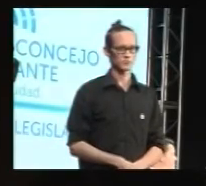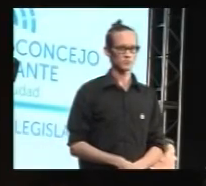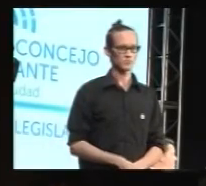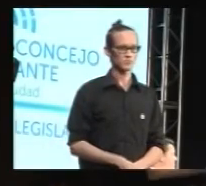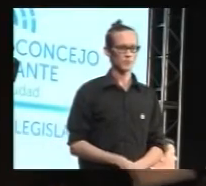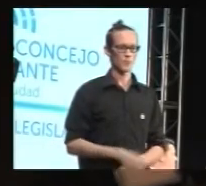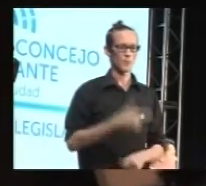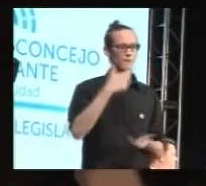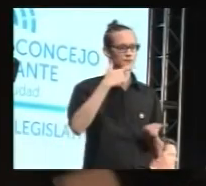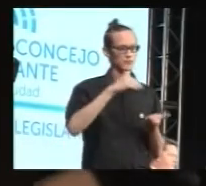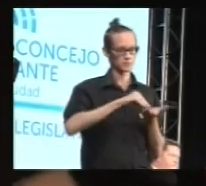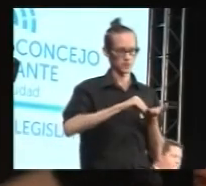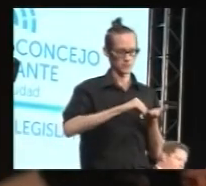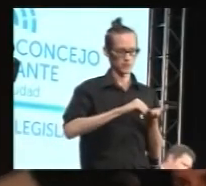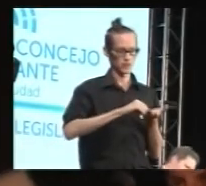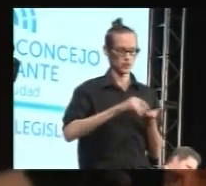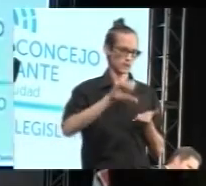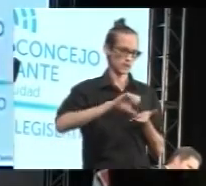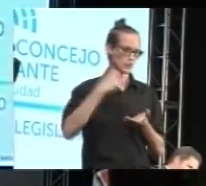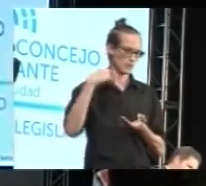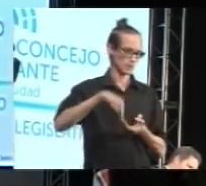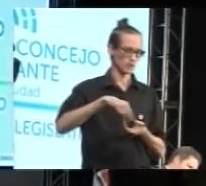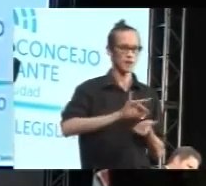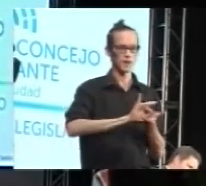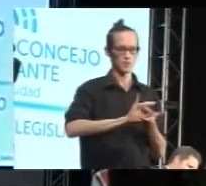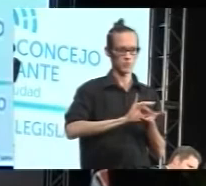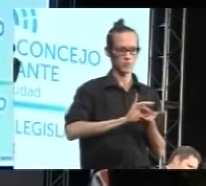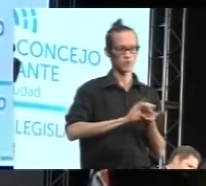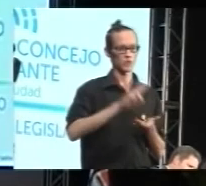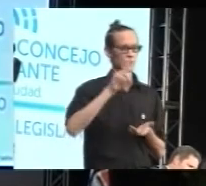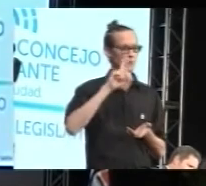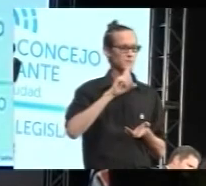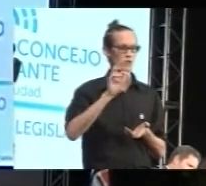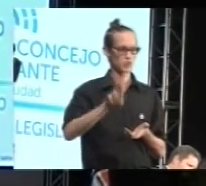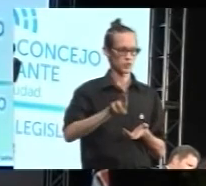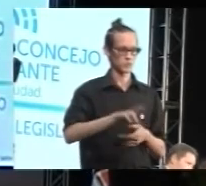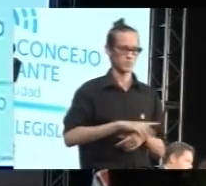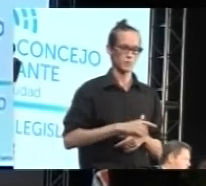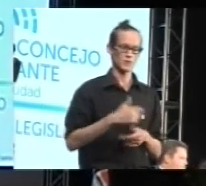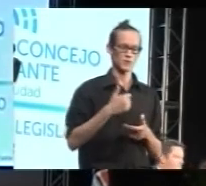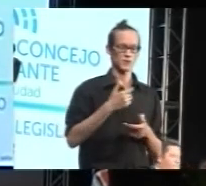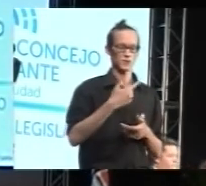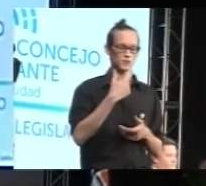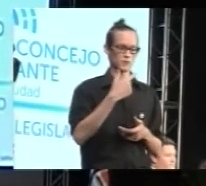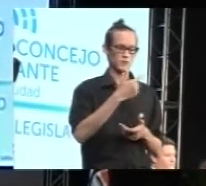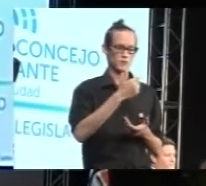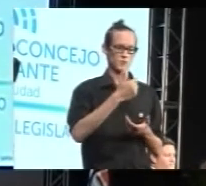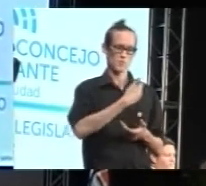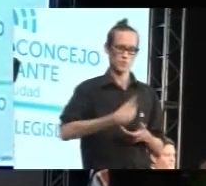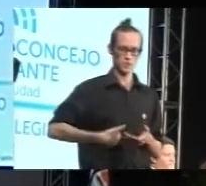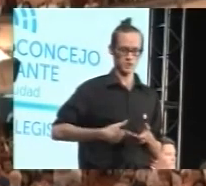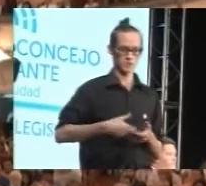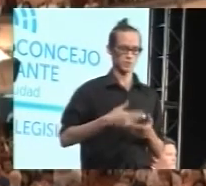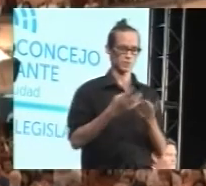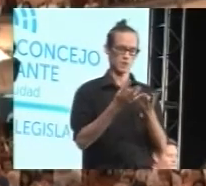señor Senador por el Departamento de Paraná, diputado Esteban Vitor, señor Presidente del Tribunal de Cuentas de la Provincia, doctor